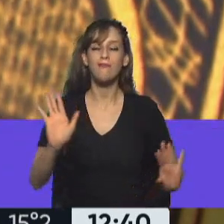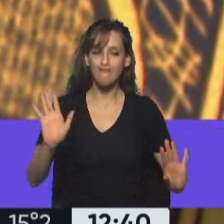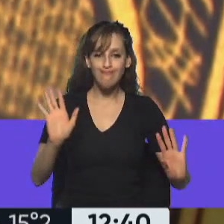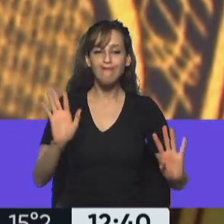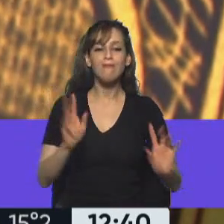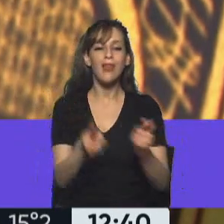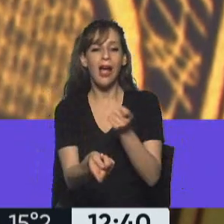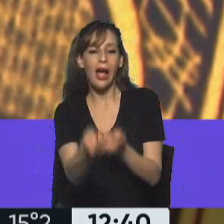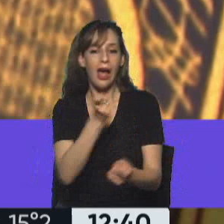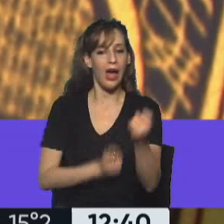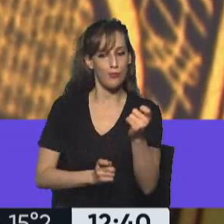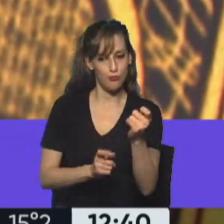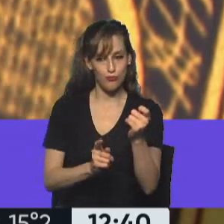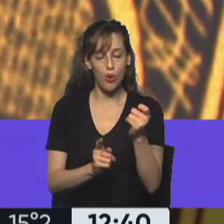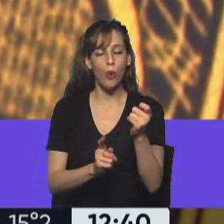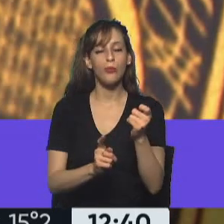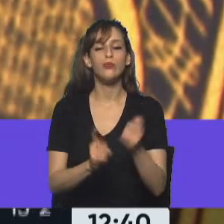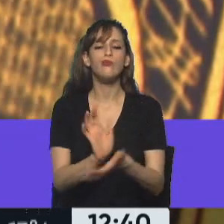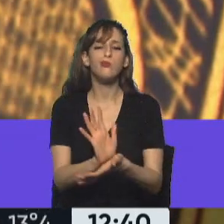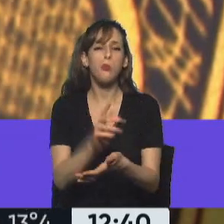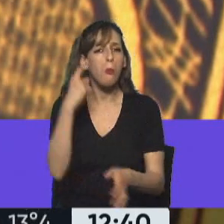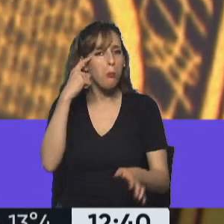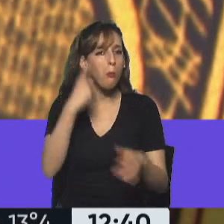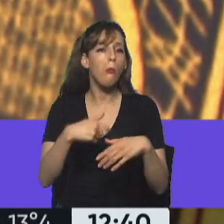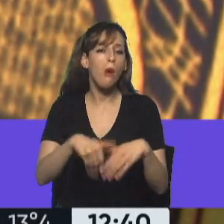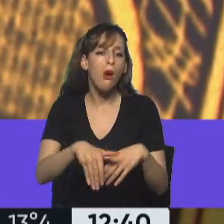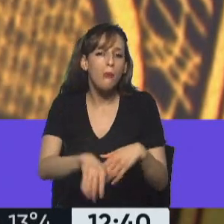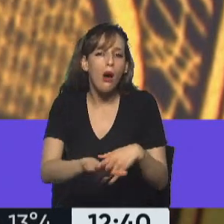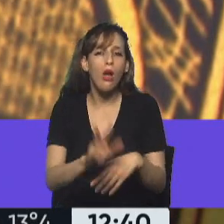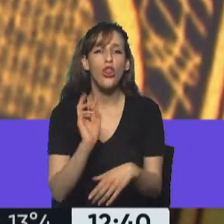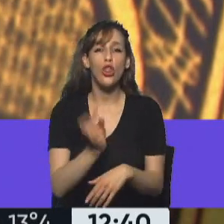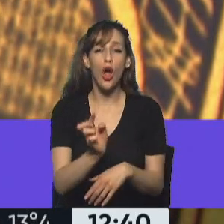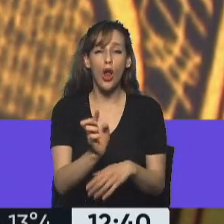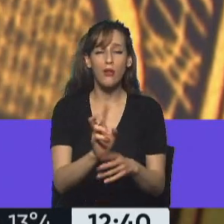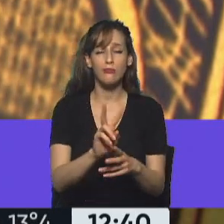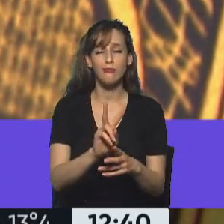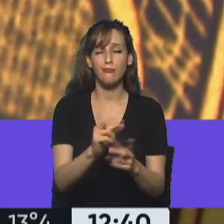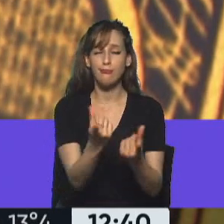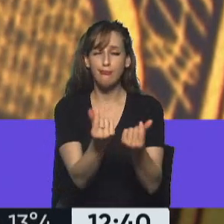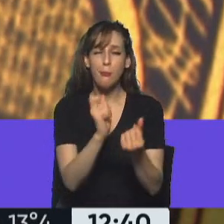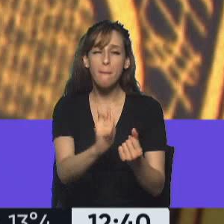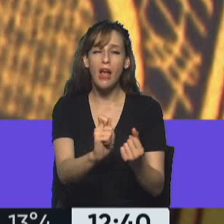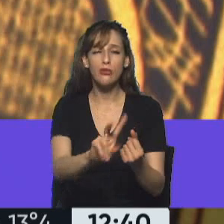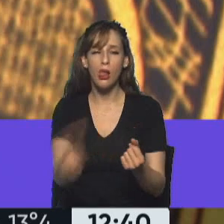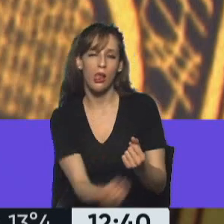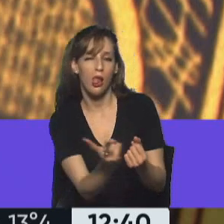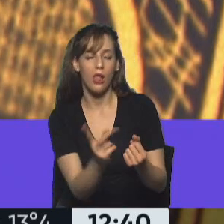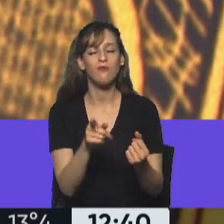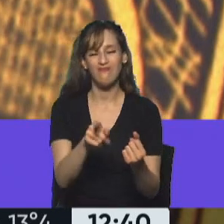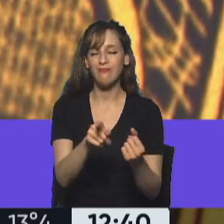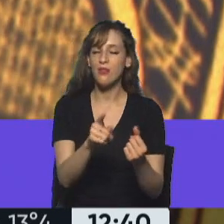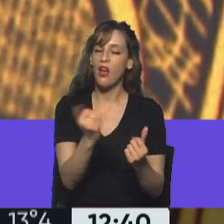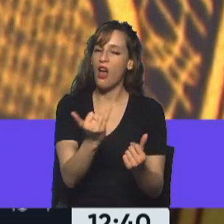cambio en relación a una supuesta devaluación que desde ya tiene una intencionalidad muy específica o muy